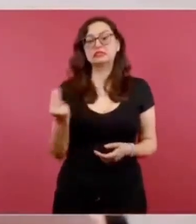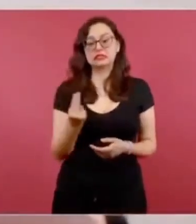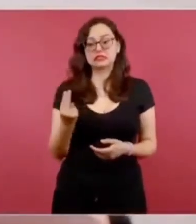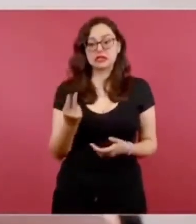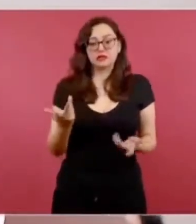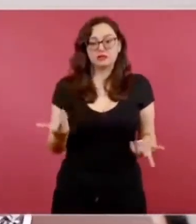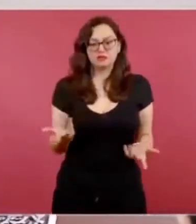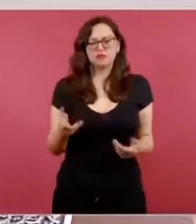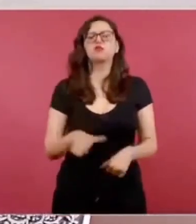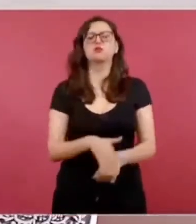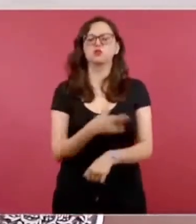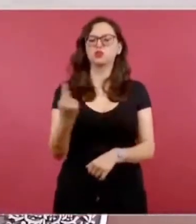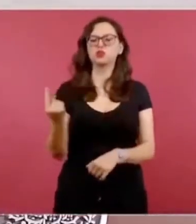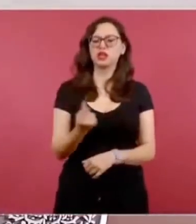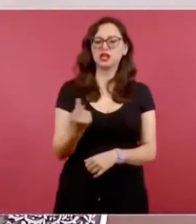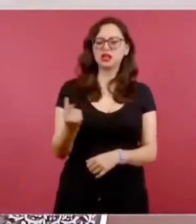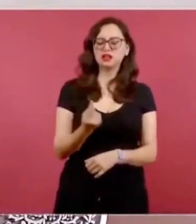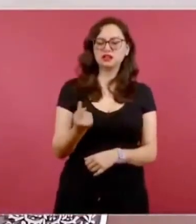qué?